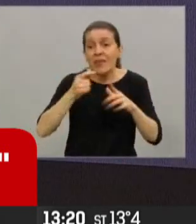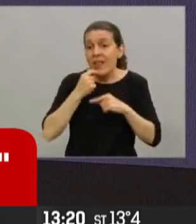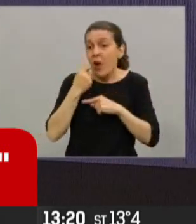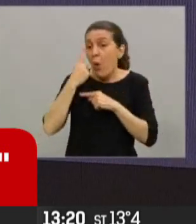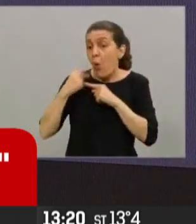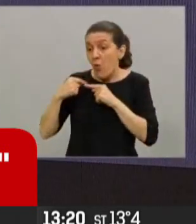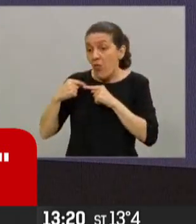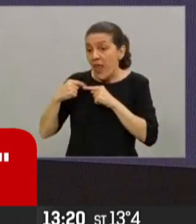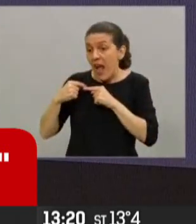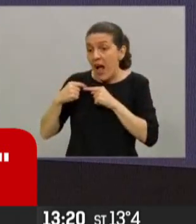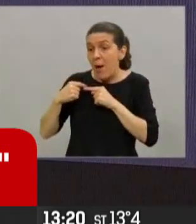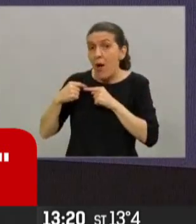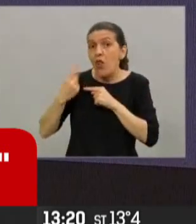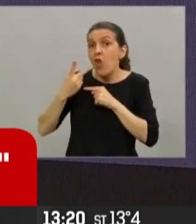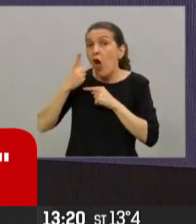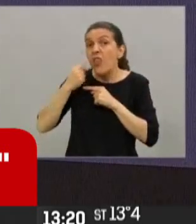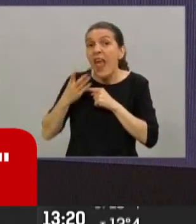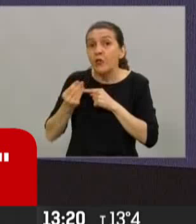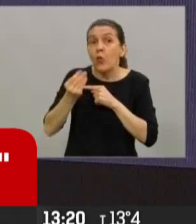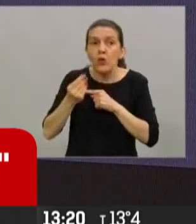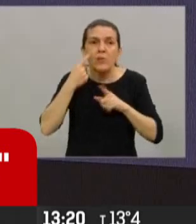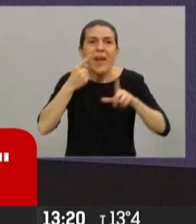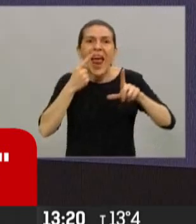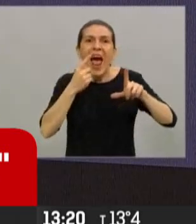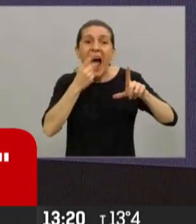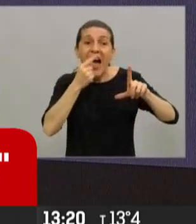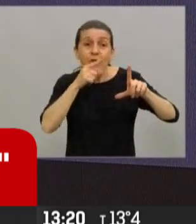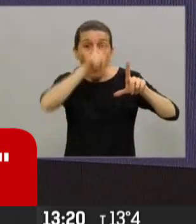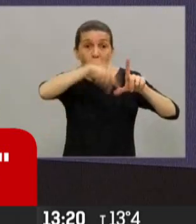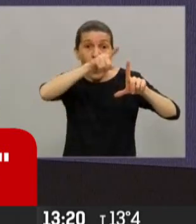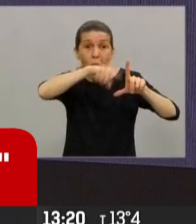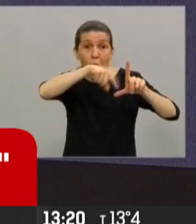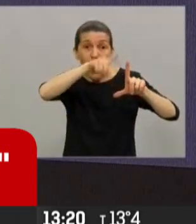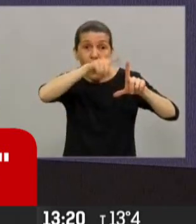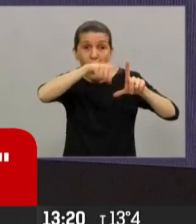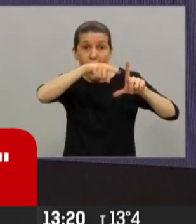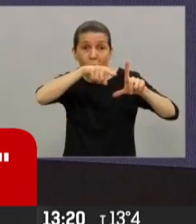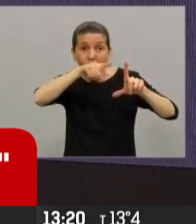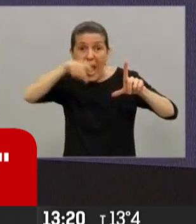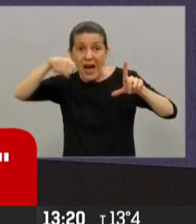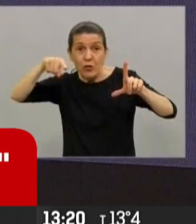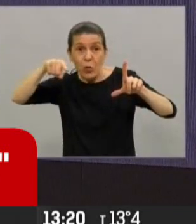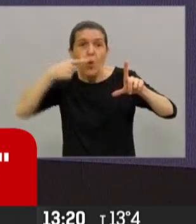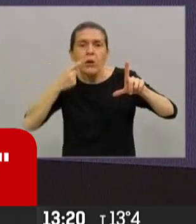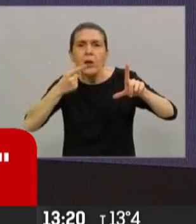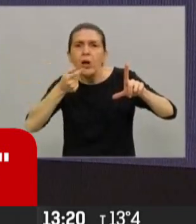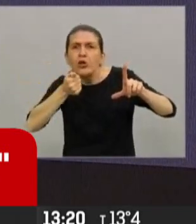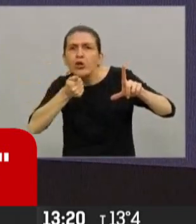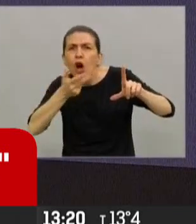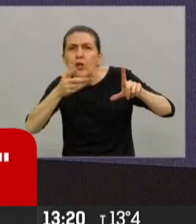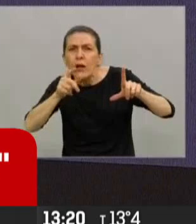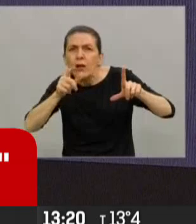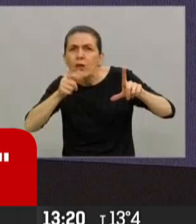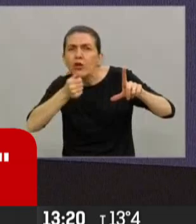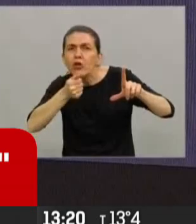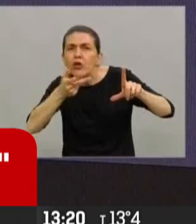día. Las barras azules que ustedes ven, lo que están mostrando es cuántas muertes ocurrieron